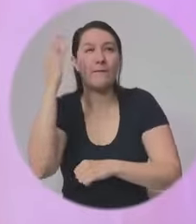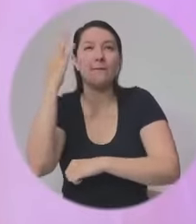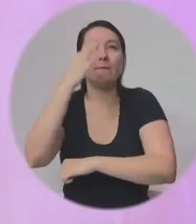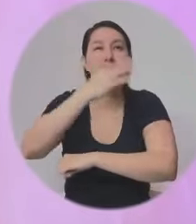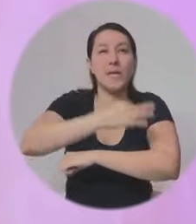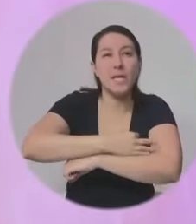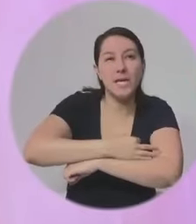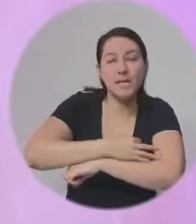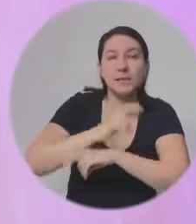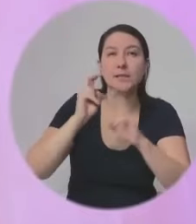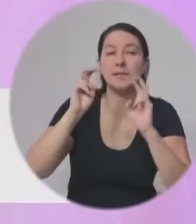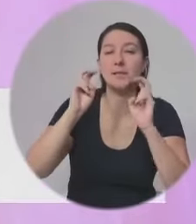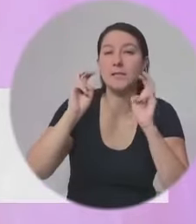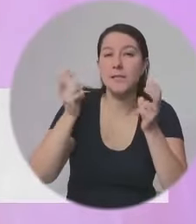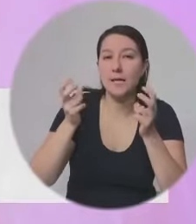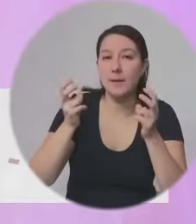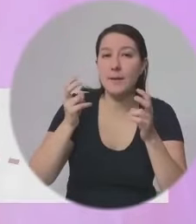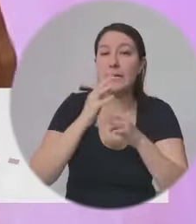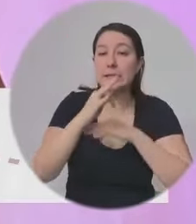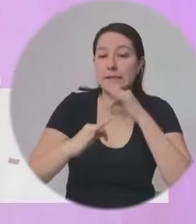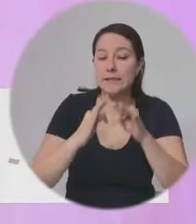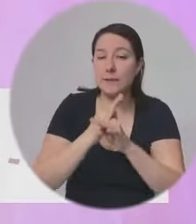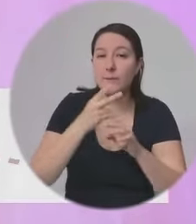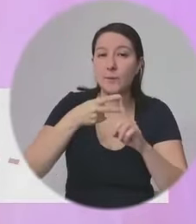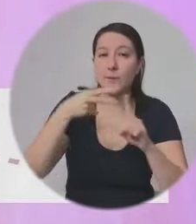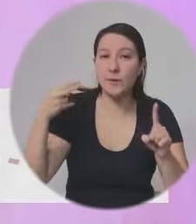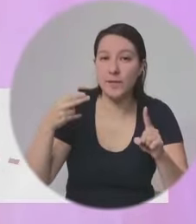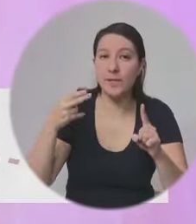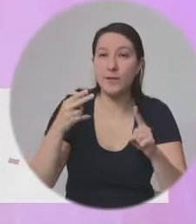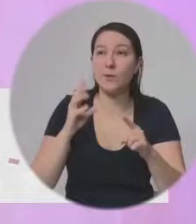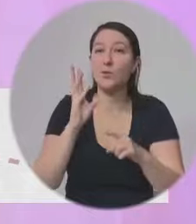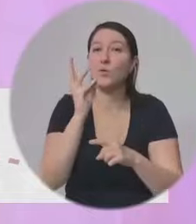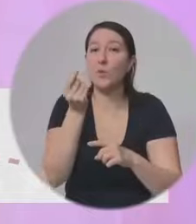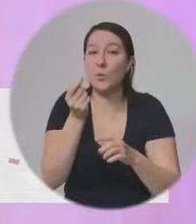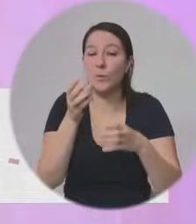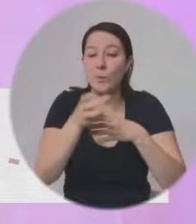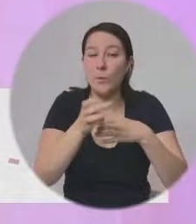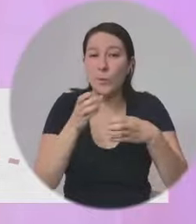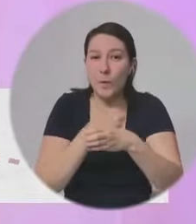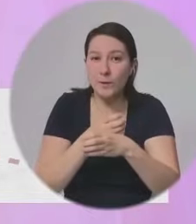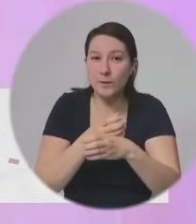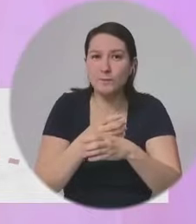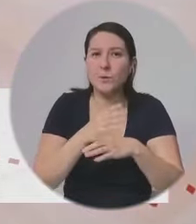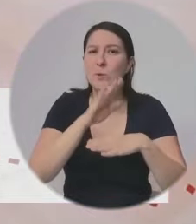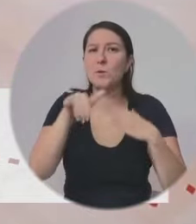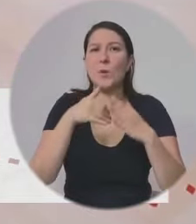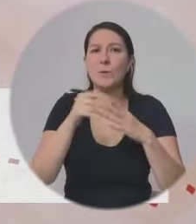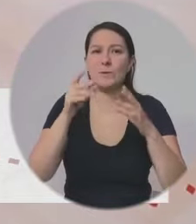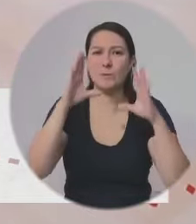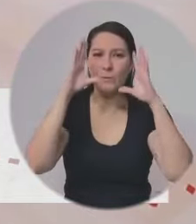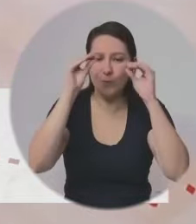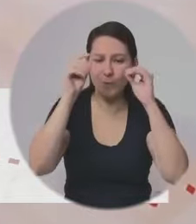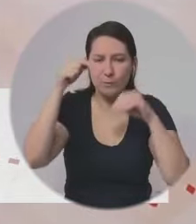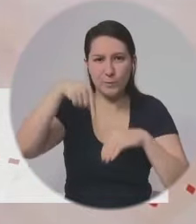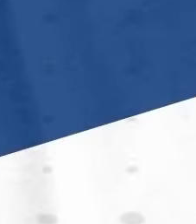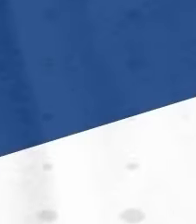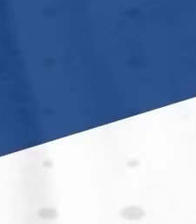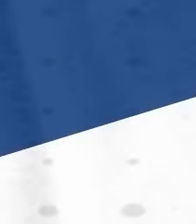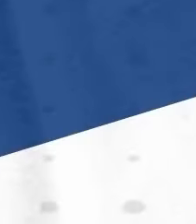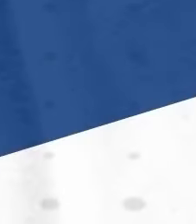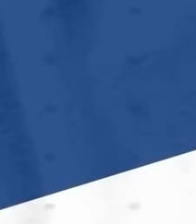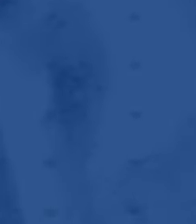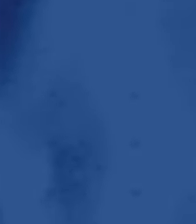temas de tipo de hotel cantidad de habitaciones y todo eso lo vamos a ver hoy y vamos con el video de esta